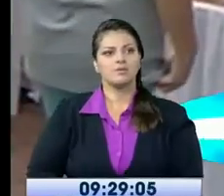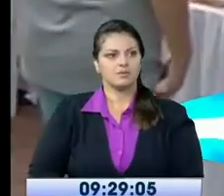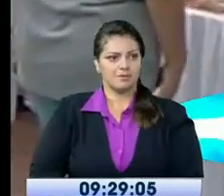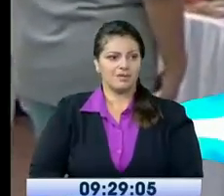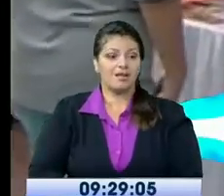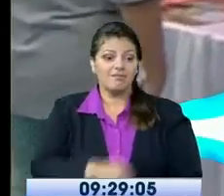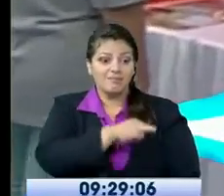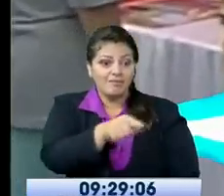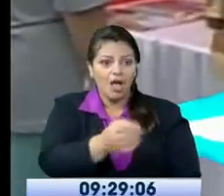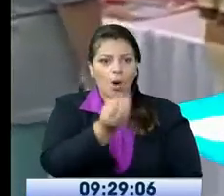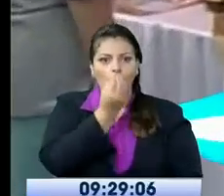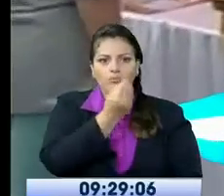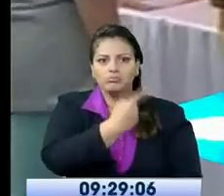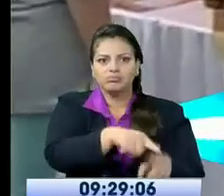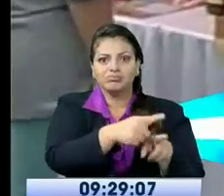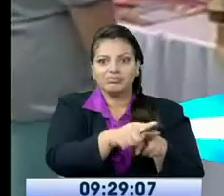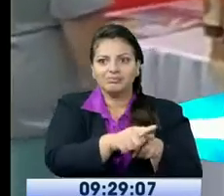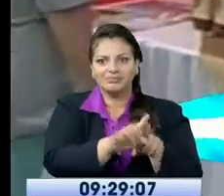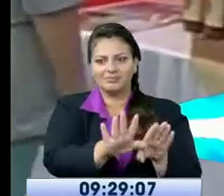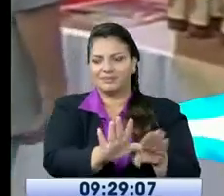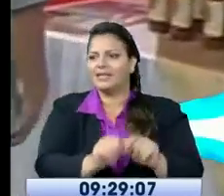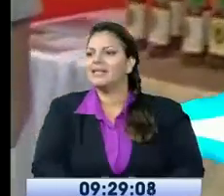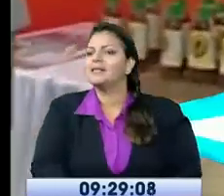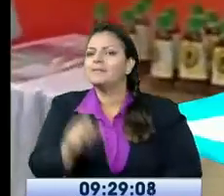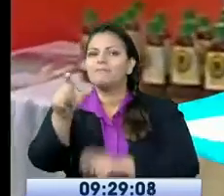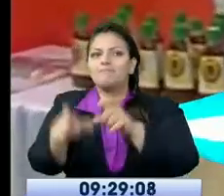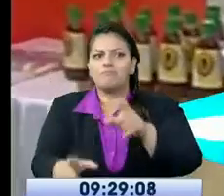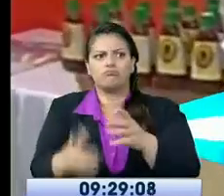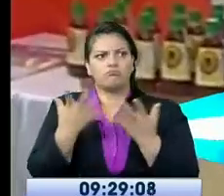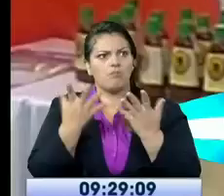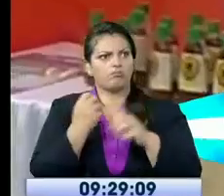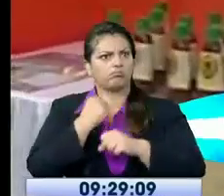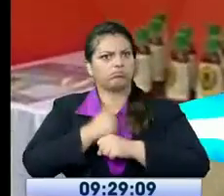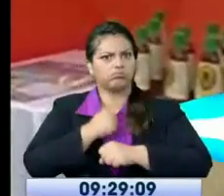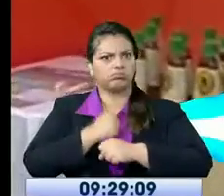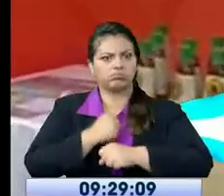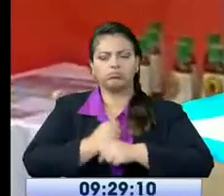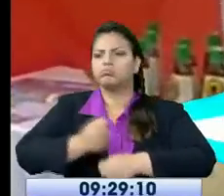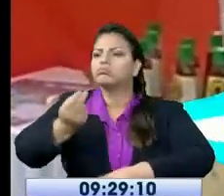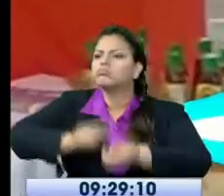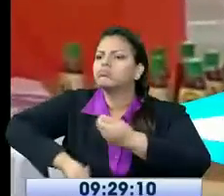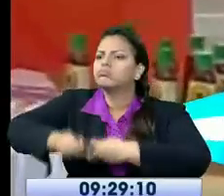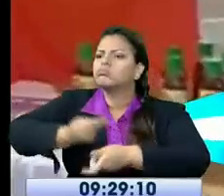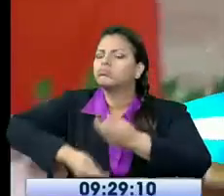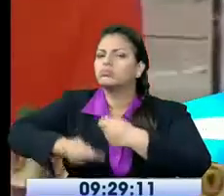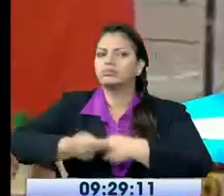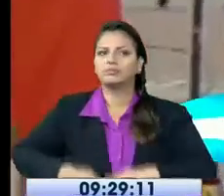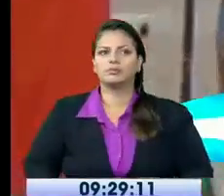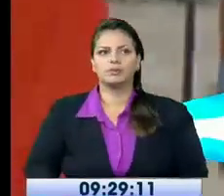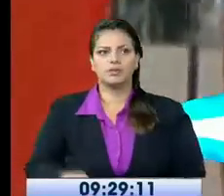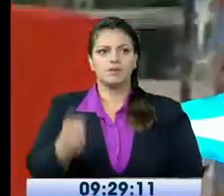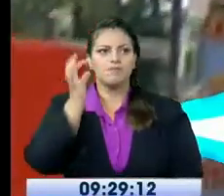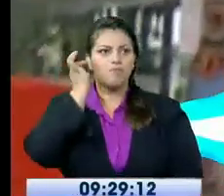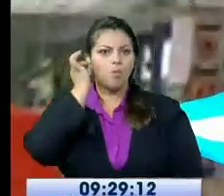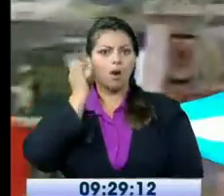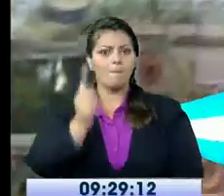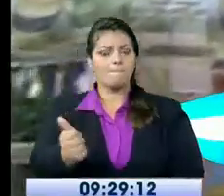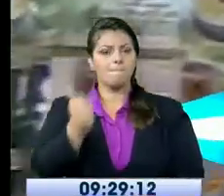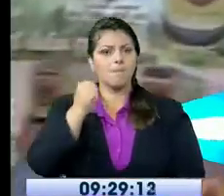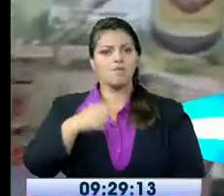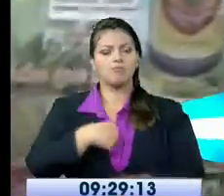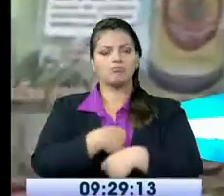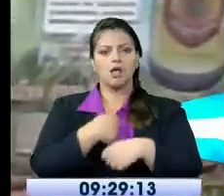hemos encontrado aquí, también hay muchos emprendedores. Y miren lo que he encontrado. Por ejemplo, aquí una señora emprendedora que hace miel y jarabe